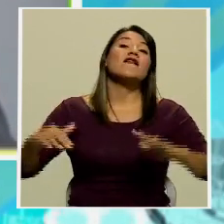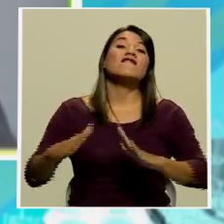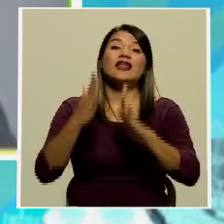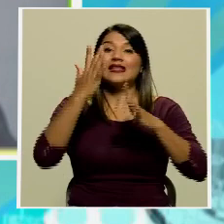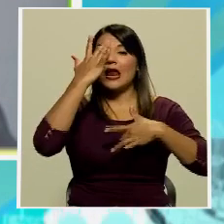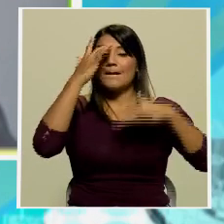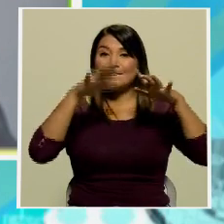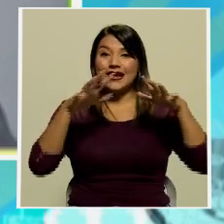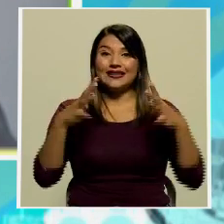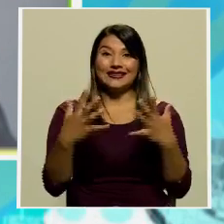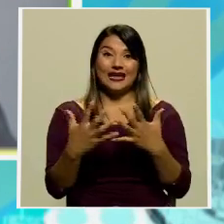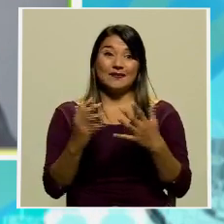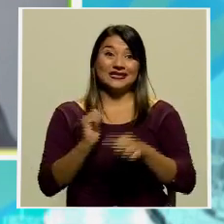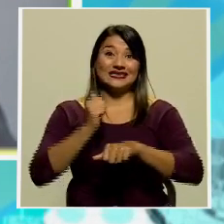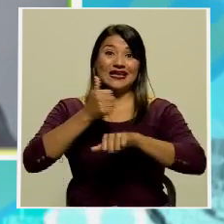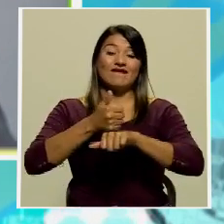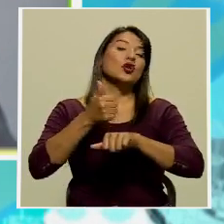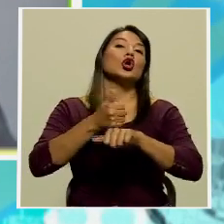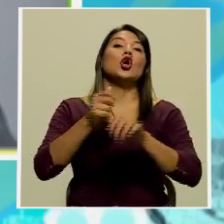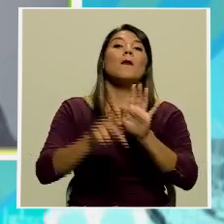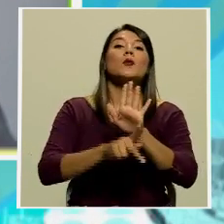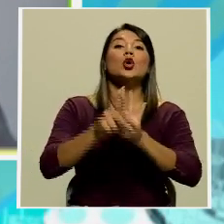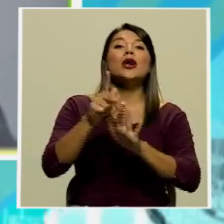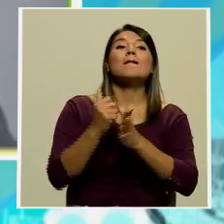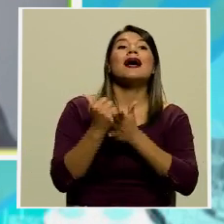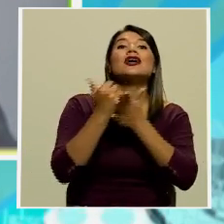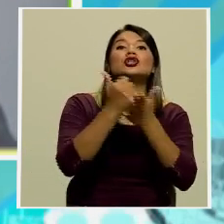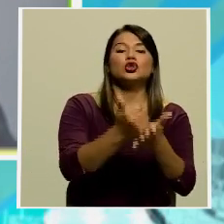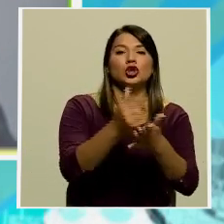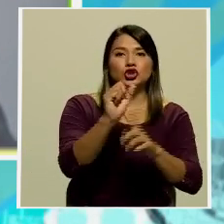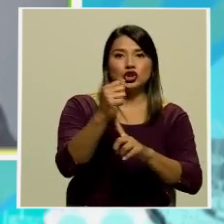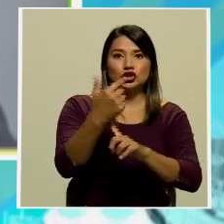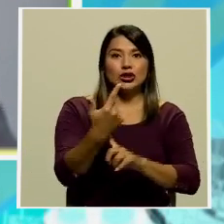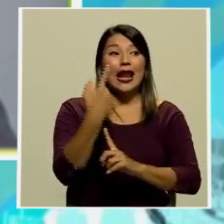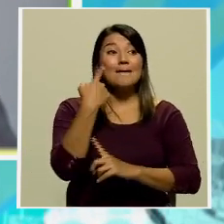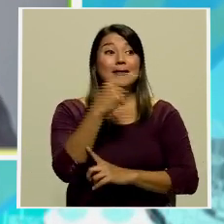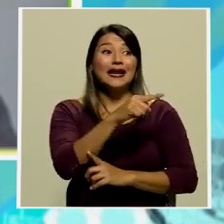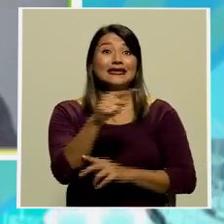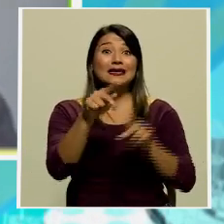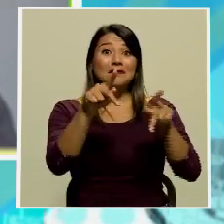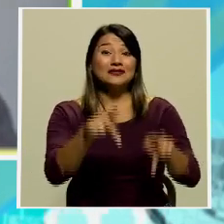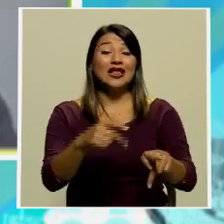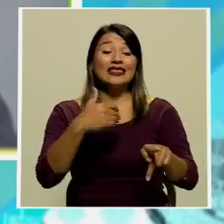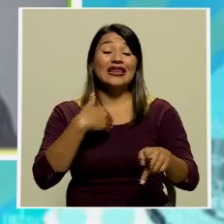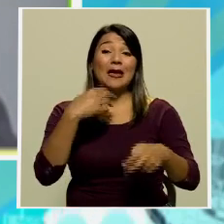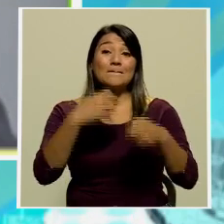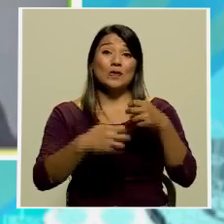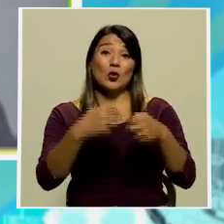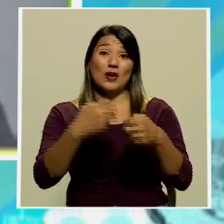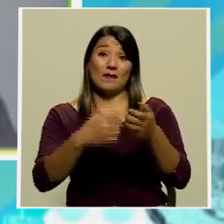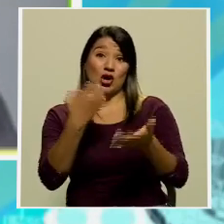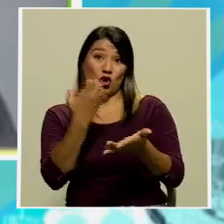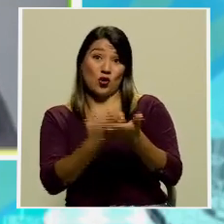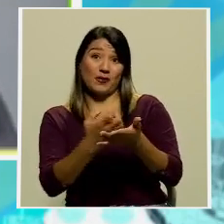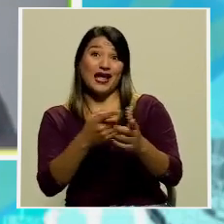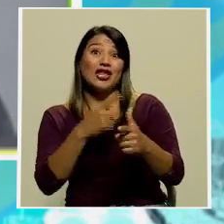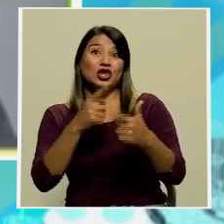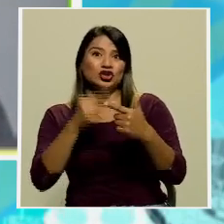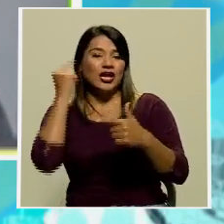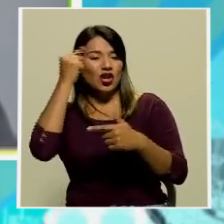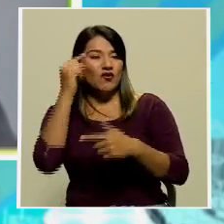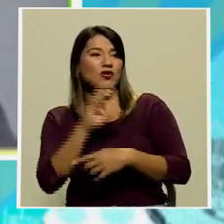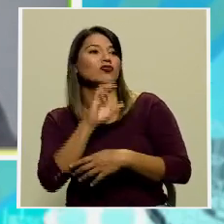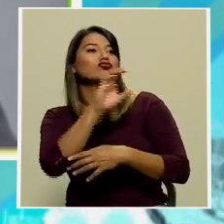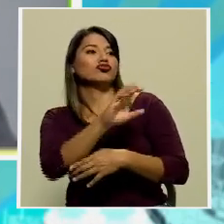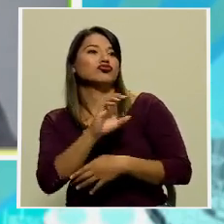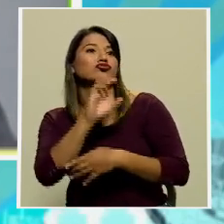programa de ayuda a las personas que estaban enfrentando dificultades con subsidios directos. Eso es una erogación